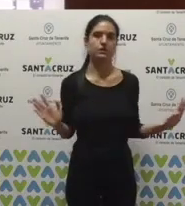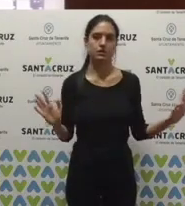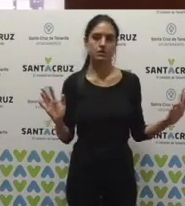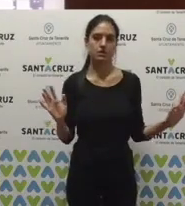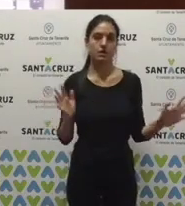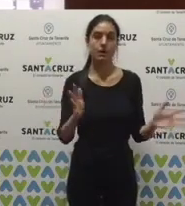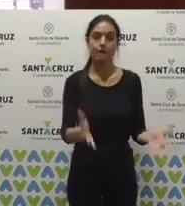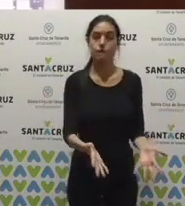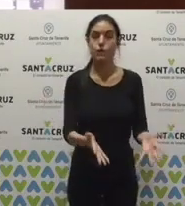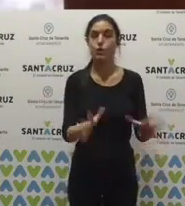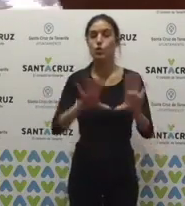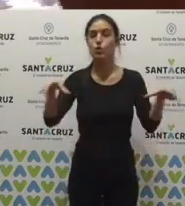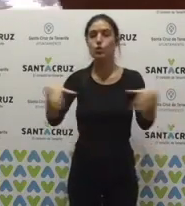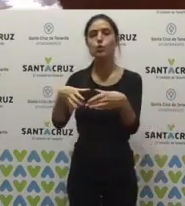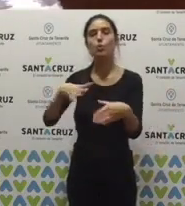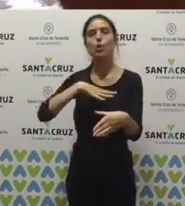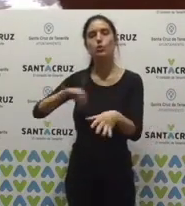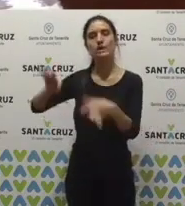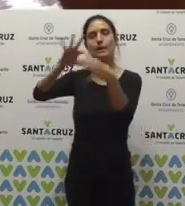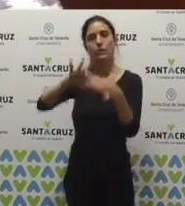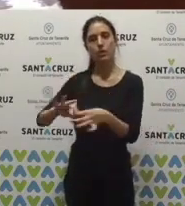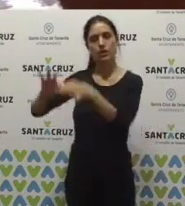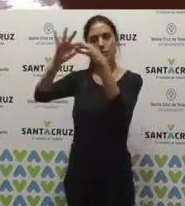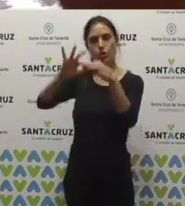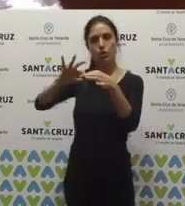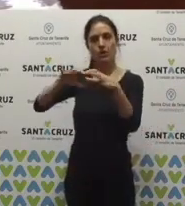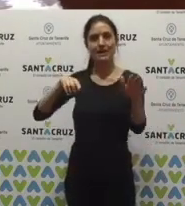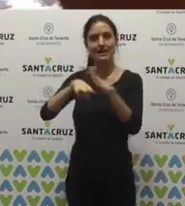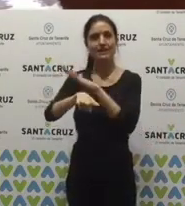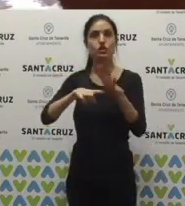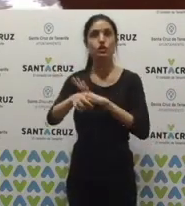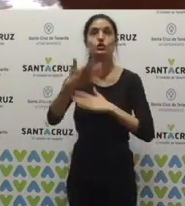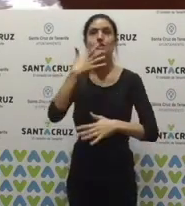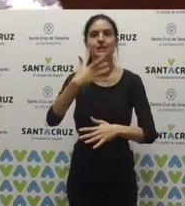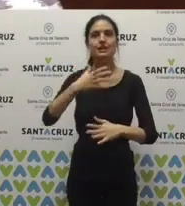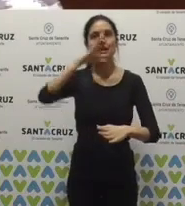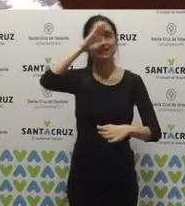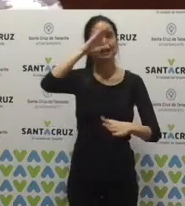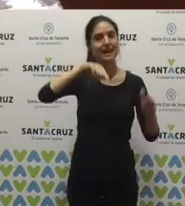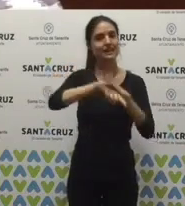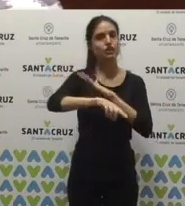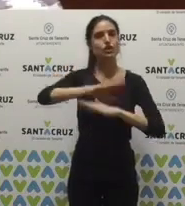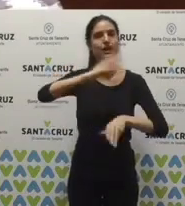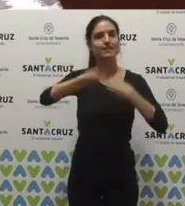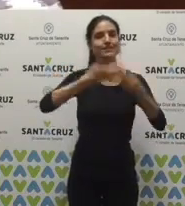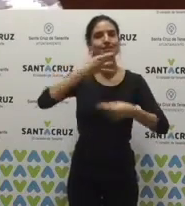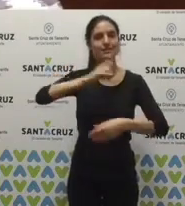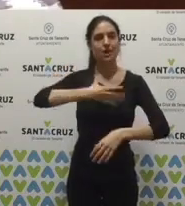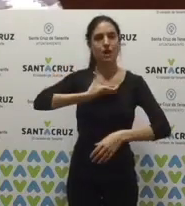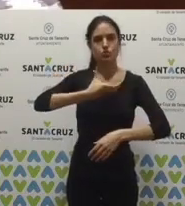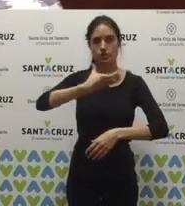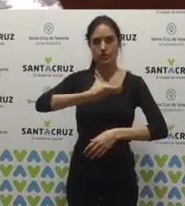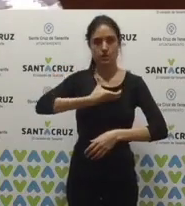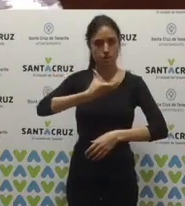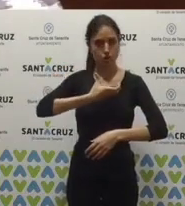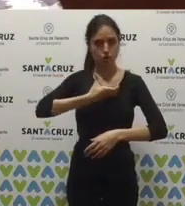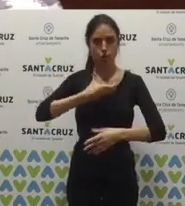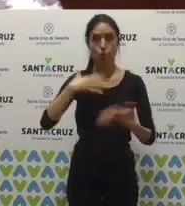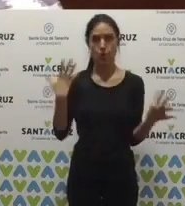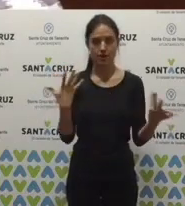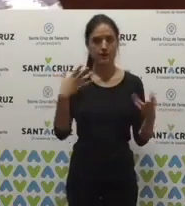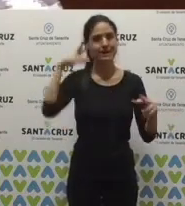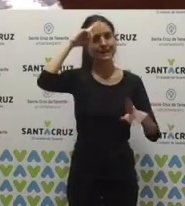podemos en que la gestión se haga desde el ayuntamiento en primer lugar el respeto a los derechos laborales